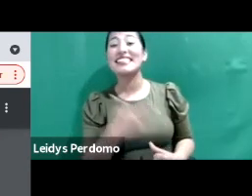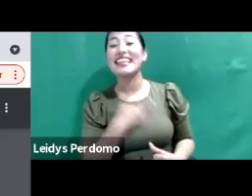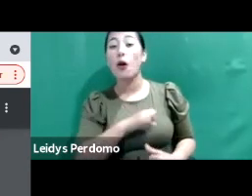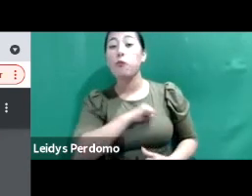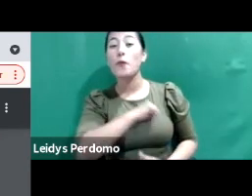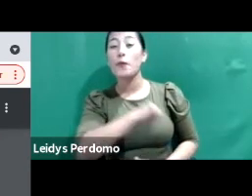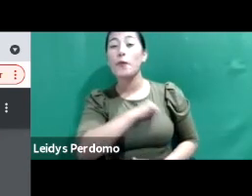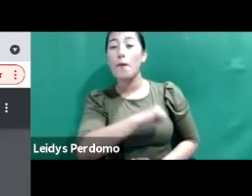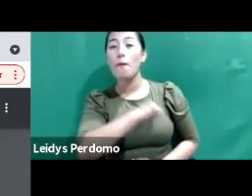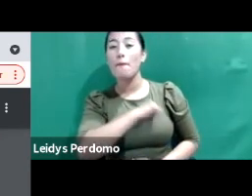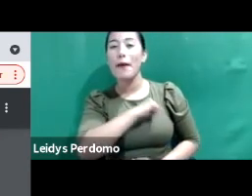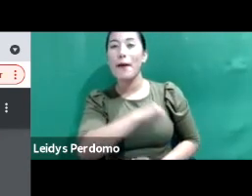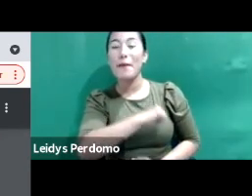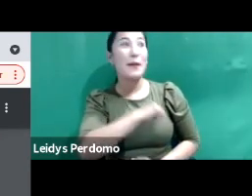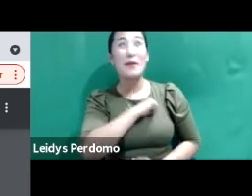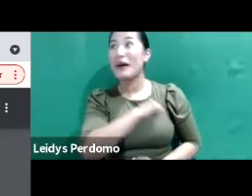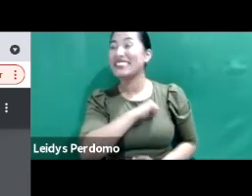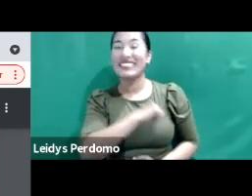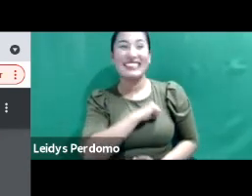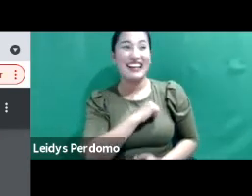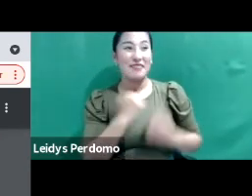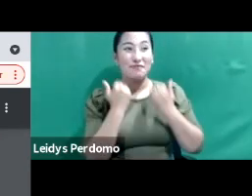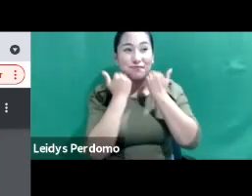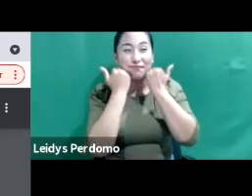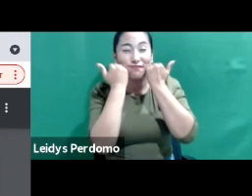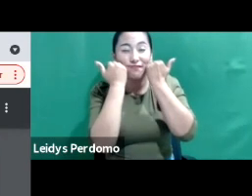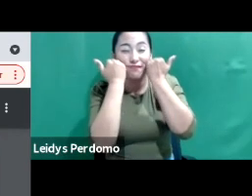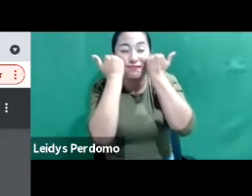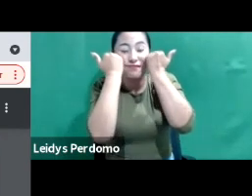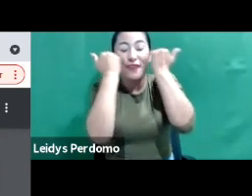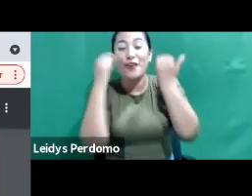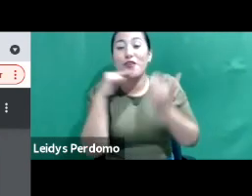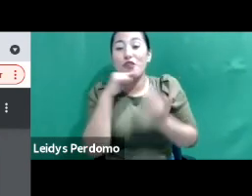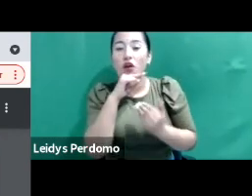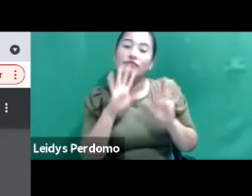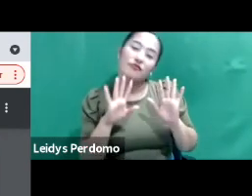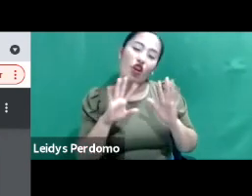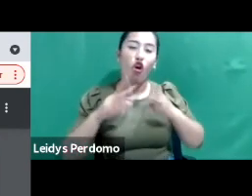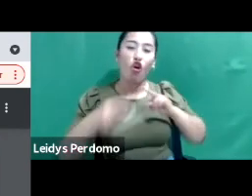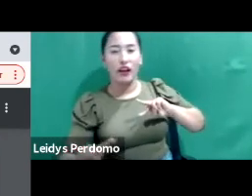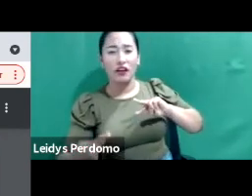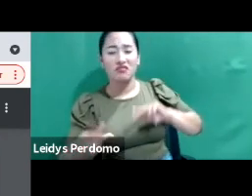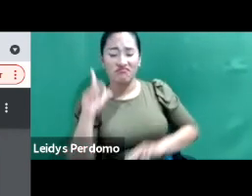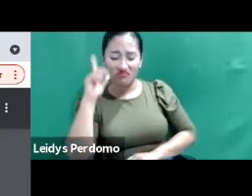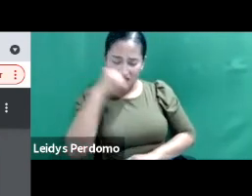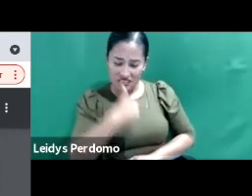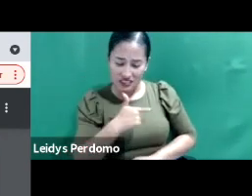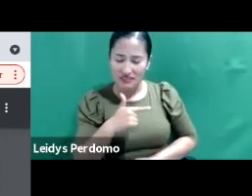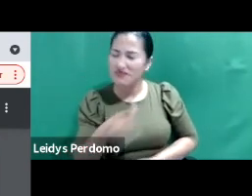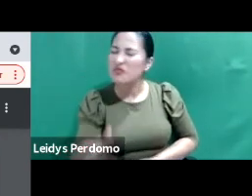el ritmo cardíaco, como que me pongo rojo, ¿cierto? Y cuando te sientes triste, ¿qué pasa? Yo me acuerdo que le preguntó a mi